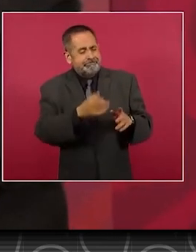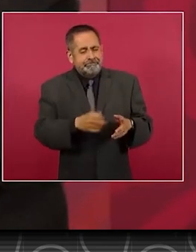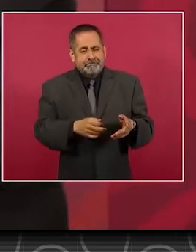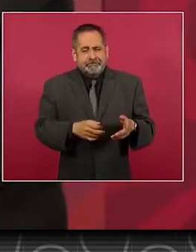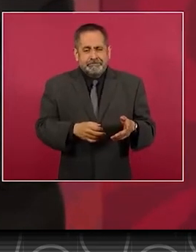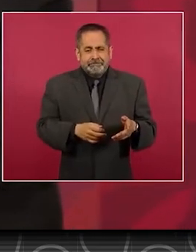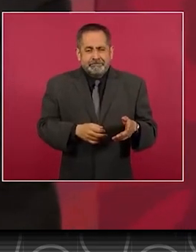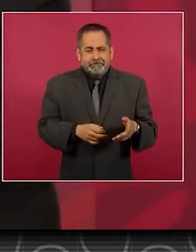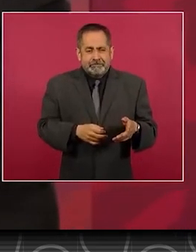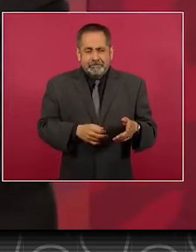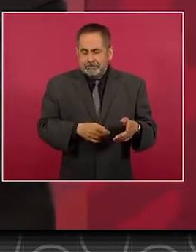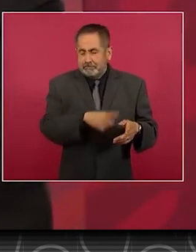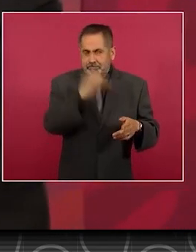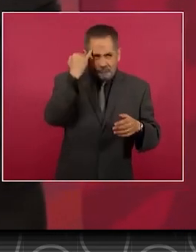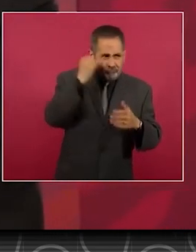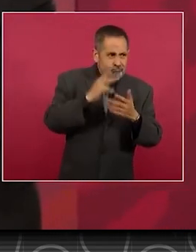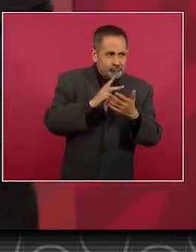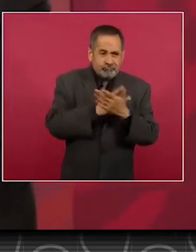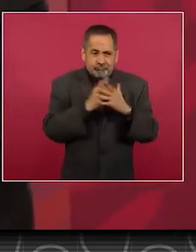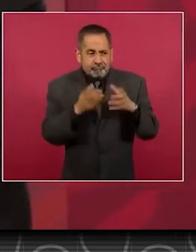de esa estrategia?